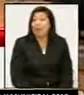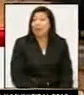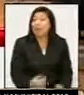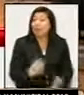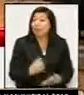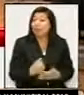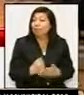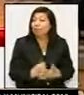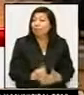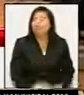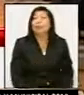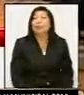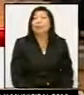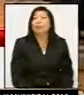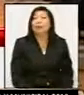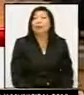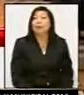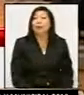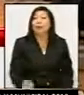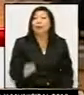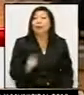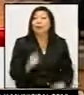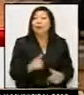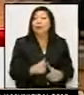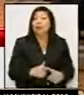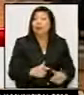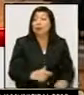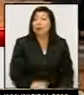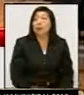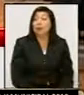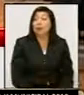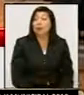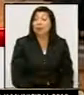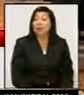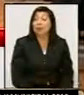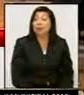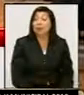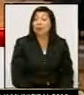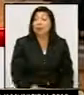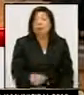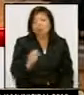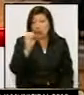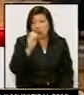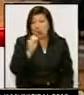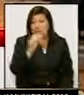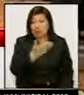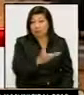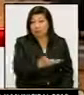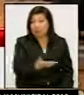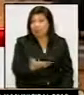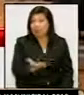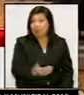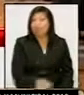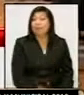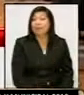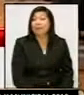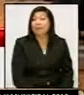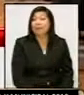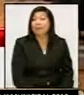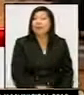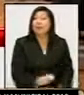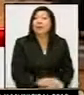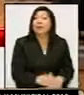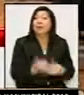atender a los usuarios locales. Quisiéramos haber una opinión de parte vuestra, ¿cierto?, respecto de